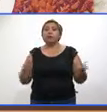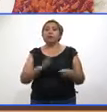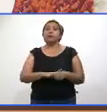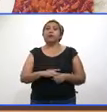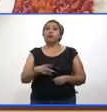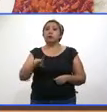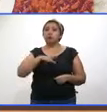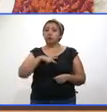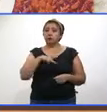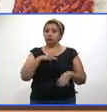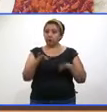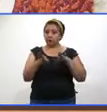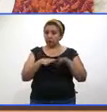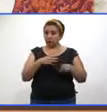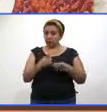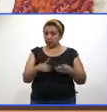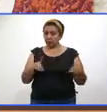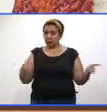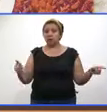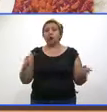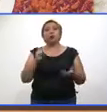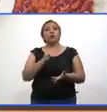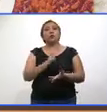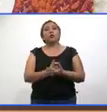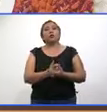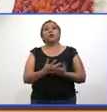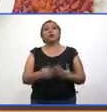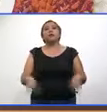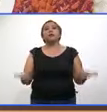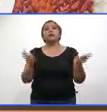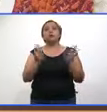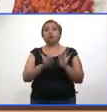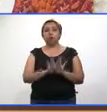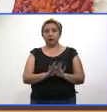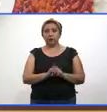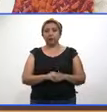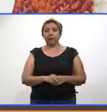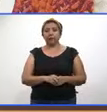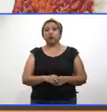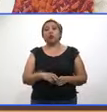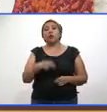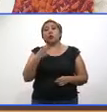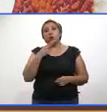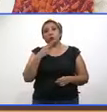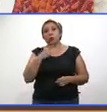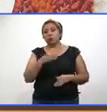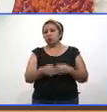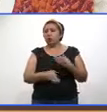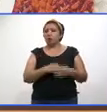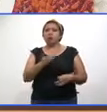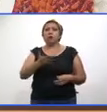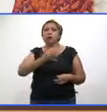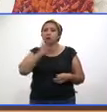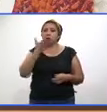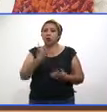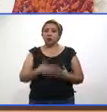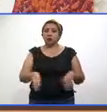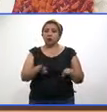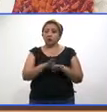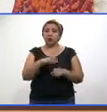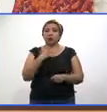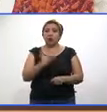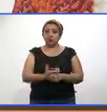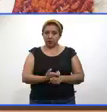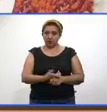el autoempleo y dinámicas económicas importantes. Su uso es toda una tradición y referencia en el